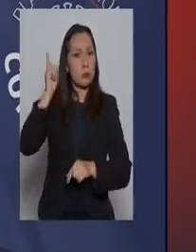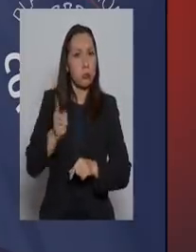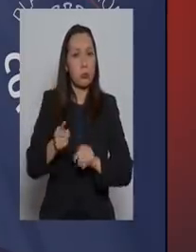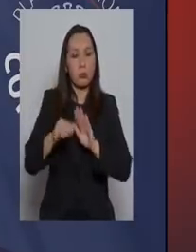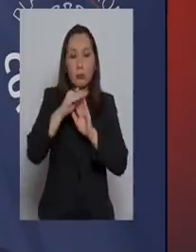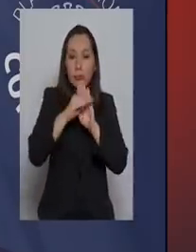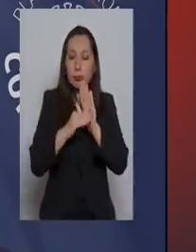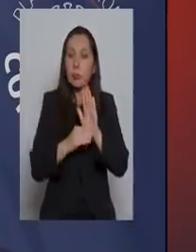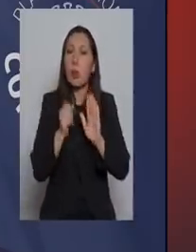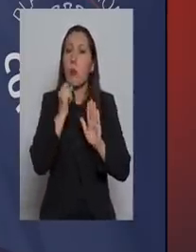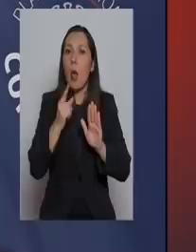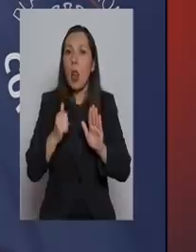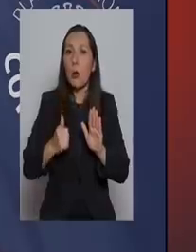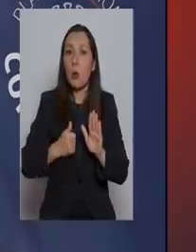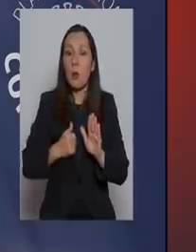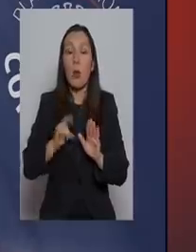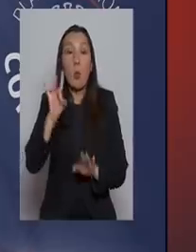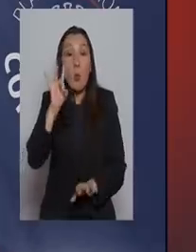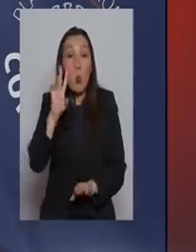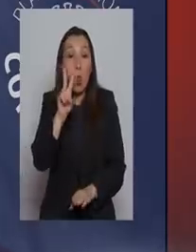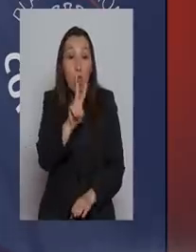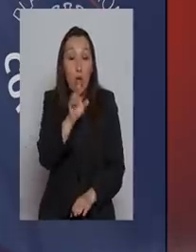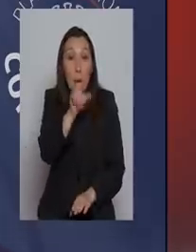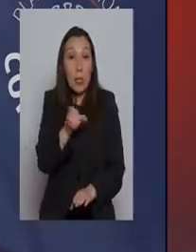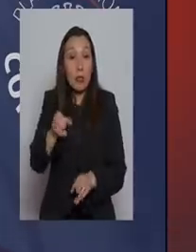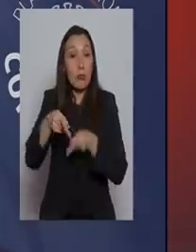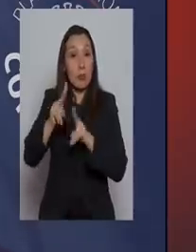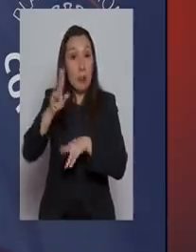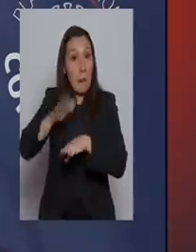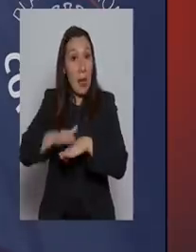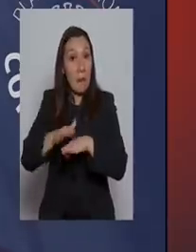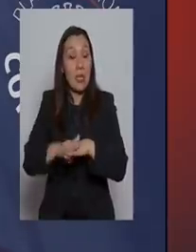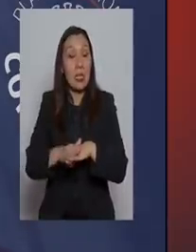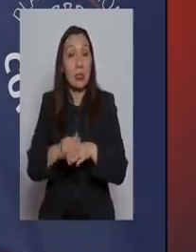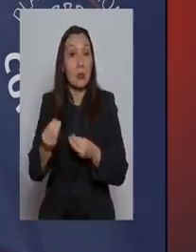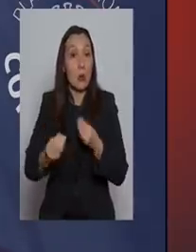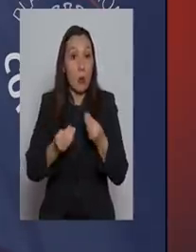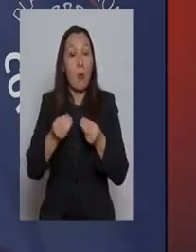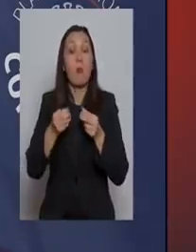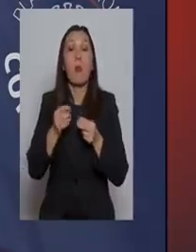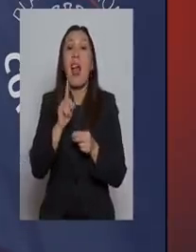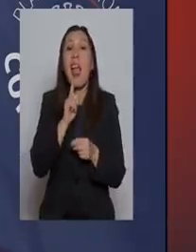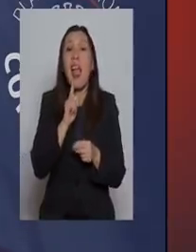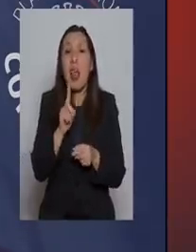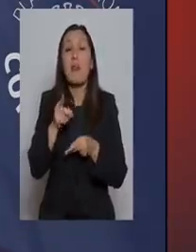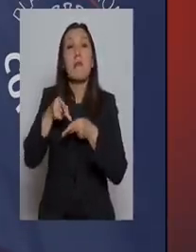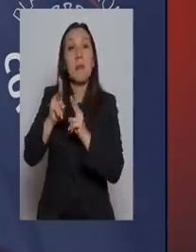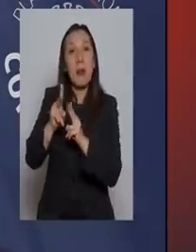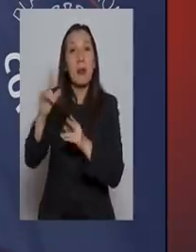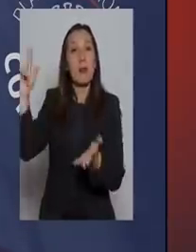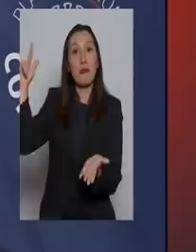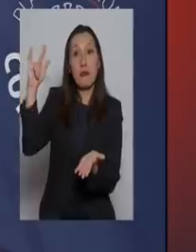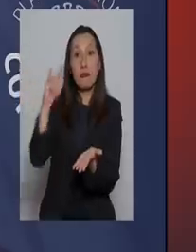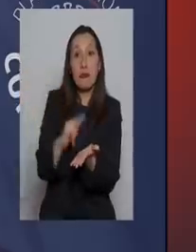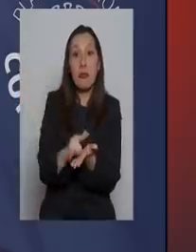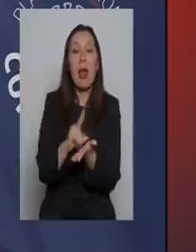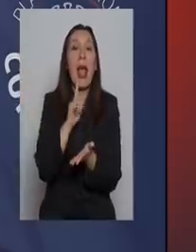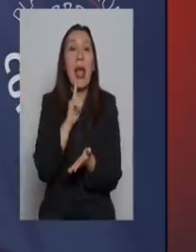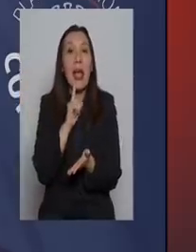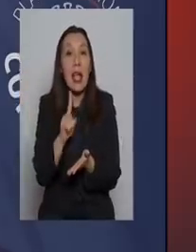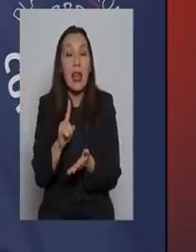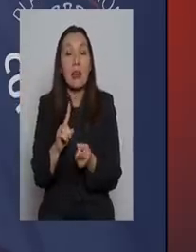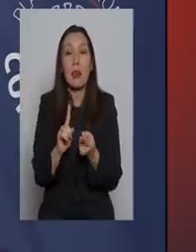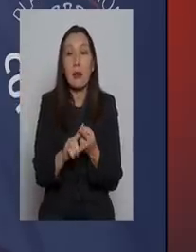en el sentido de que las únicas 2 personas autorizadas para apoyar un vuelo de este